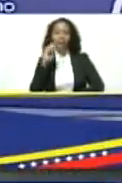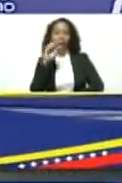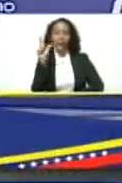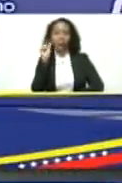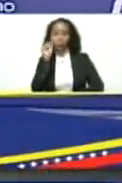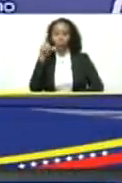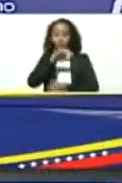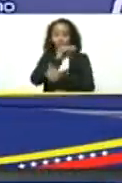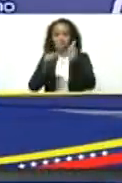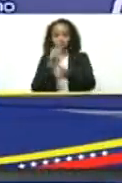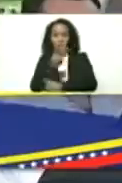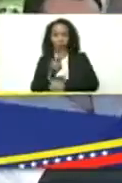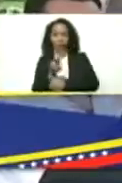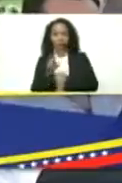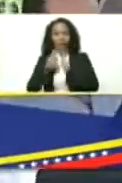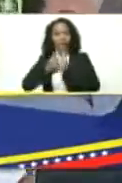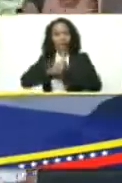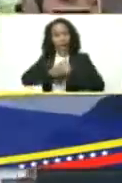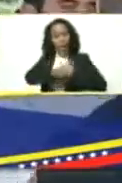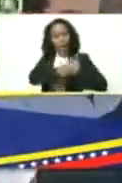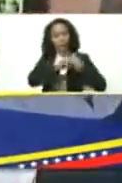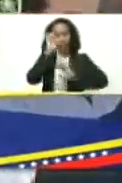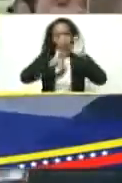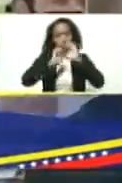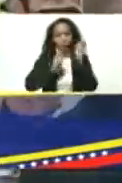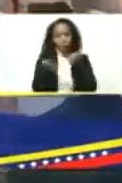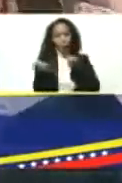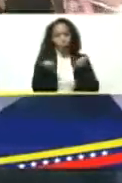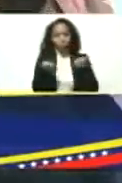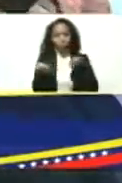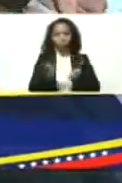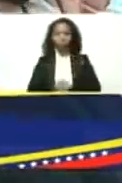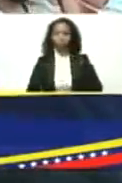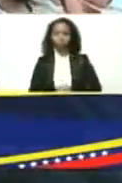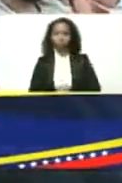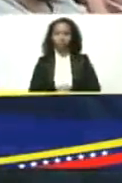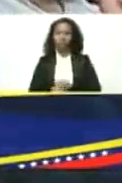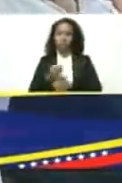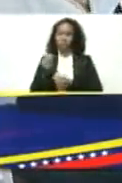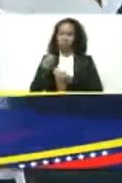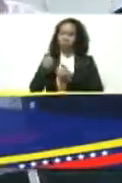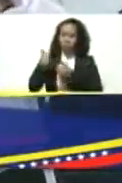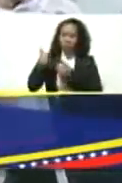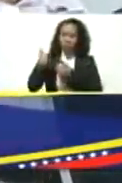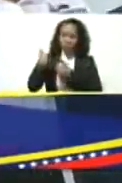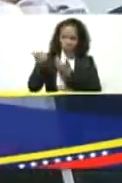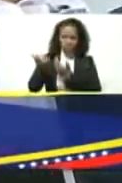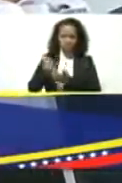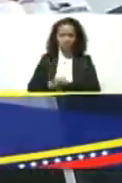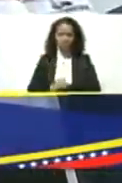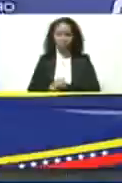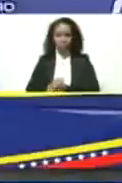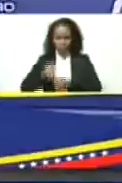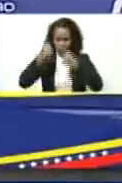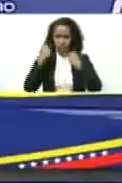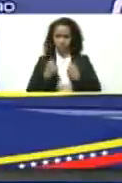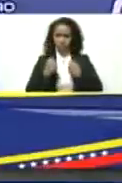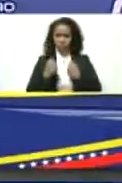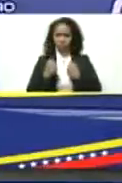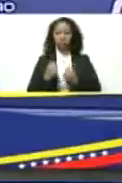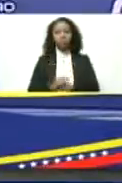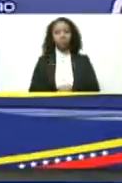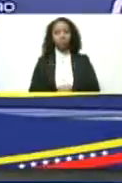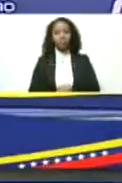compañero viceministro de Seguimiento, Evaluación y Control. ¿Cómo va todo, Daniel? Firme.